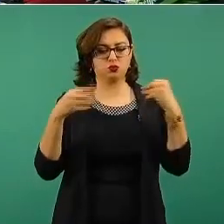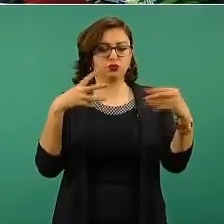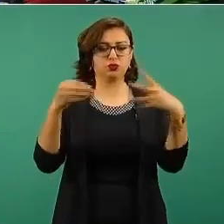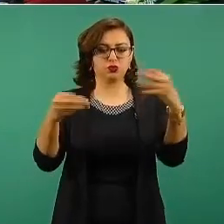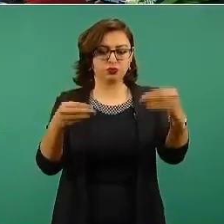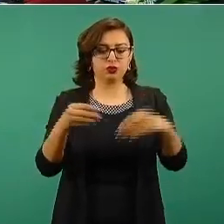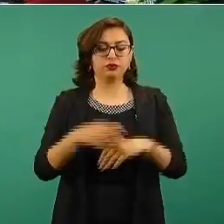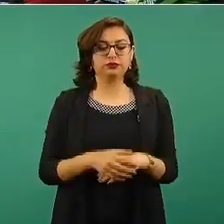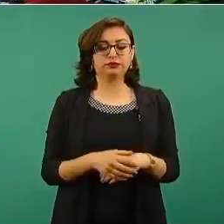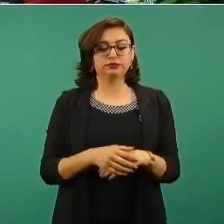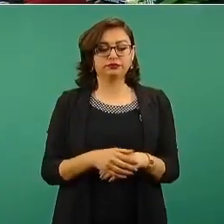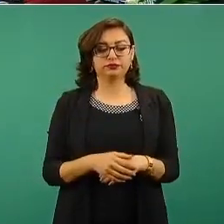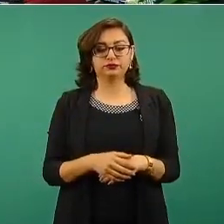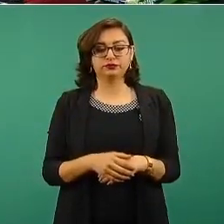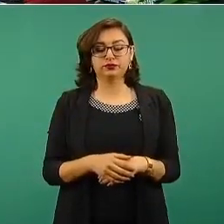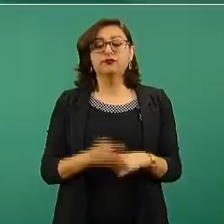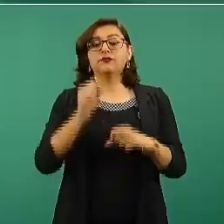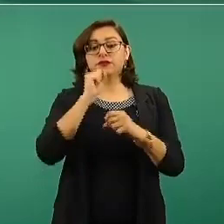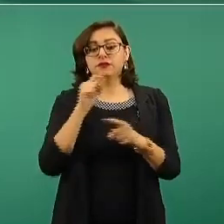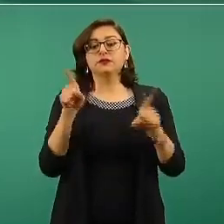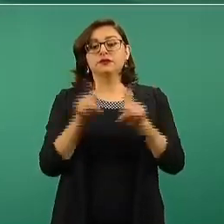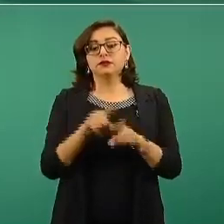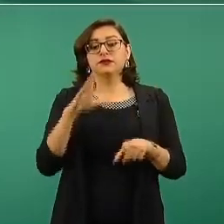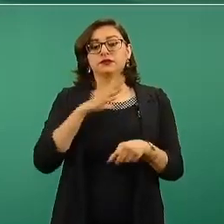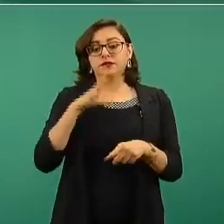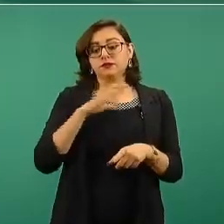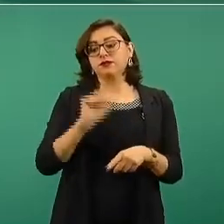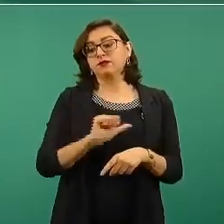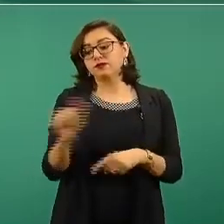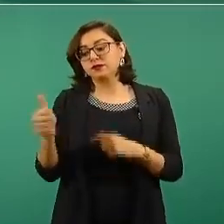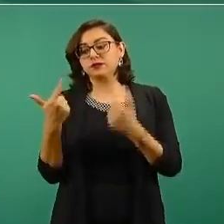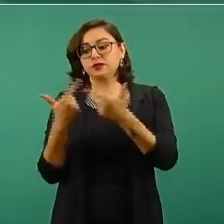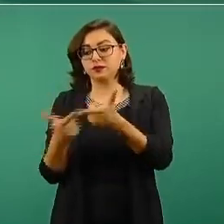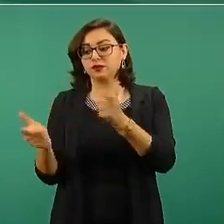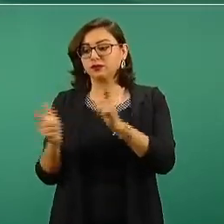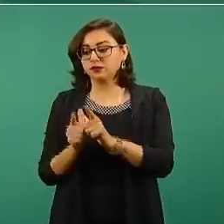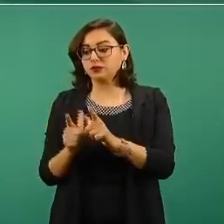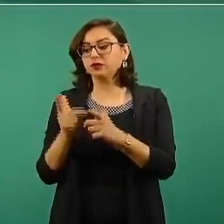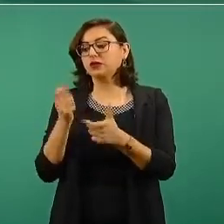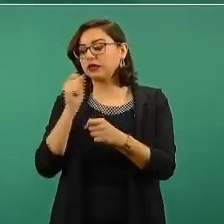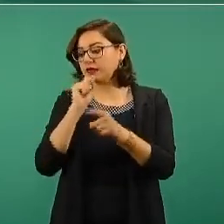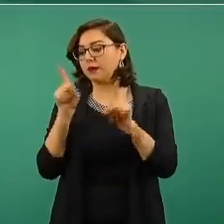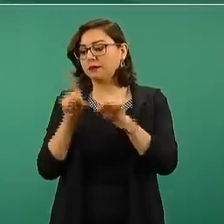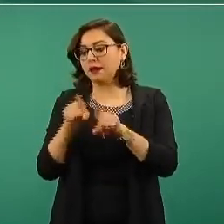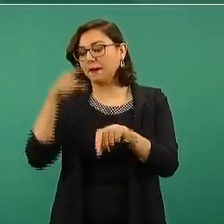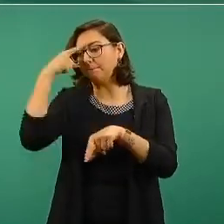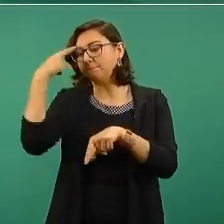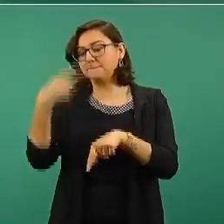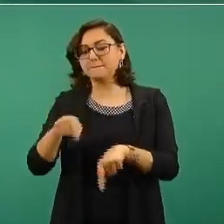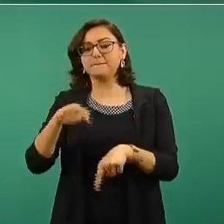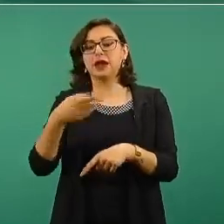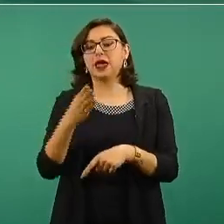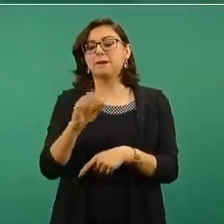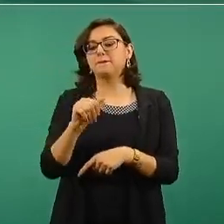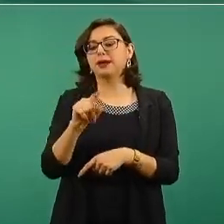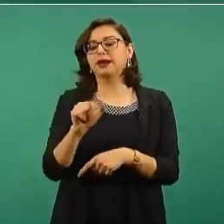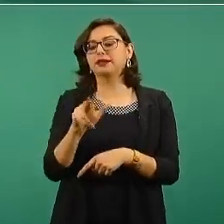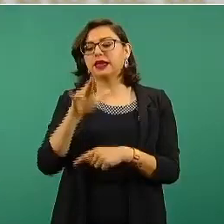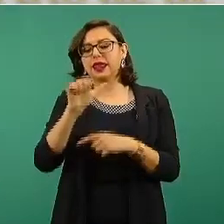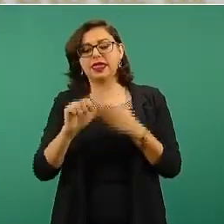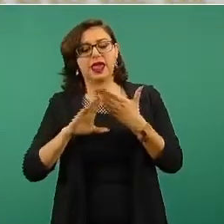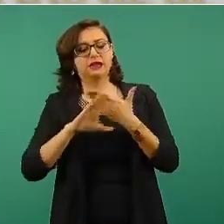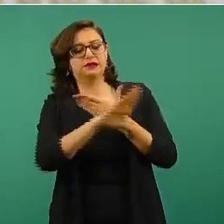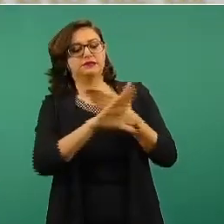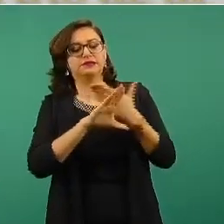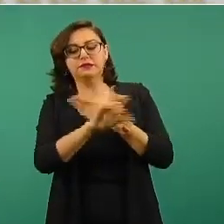otro grupo que se está ya consolidando para actualizar antibióticos, que nos lleva a un mar